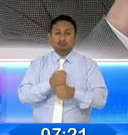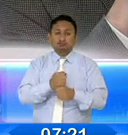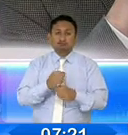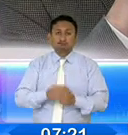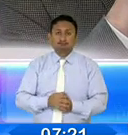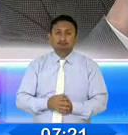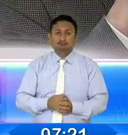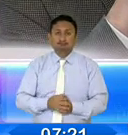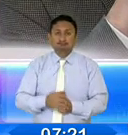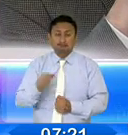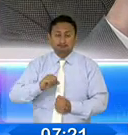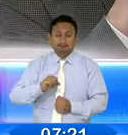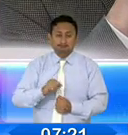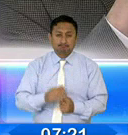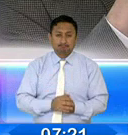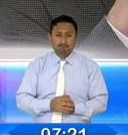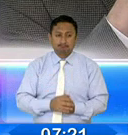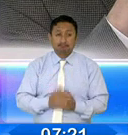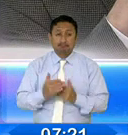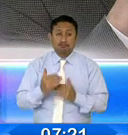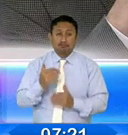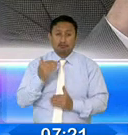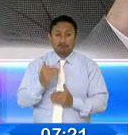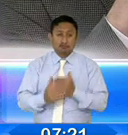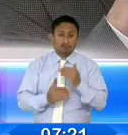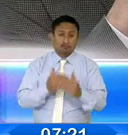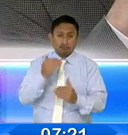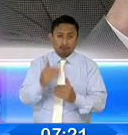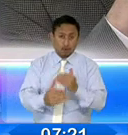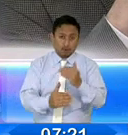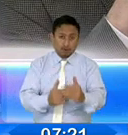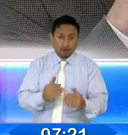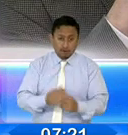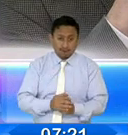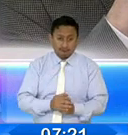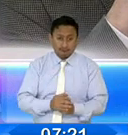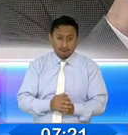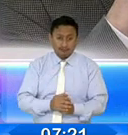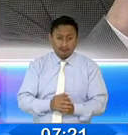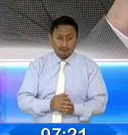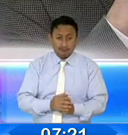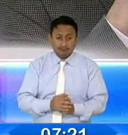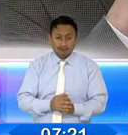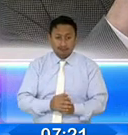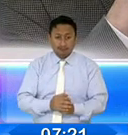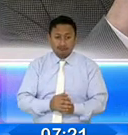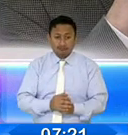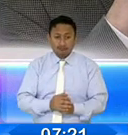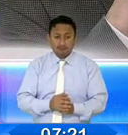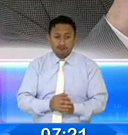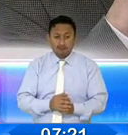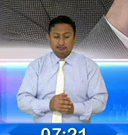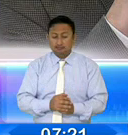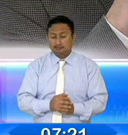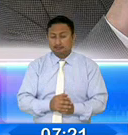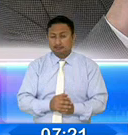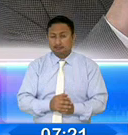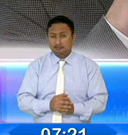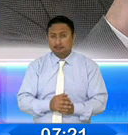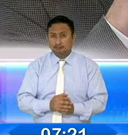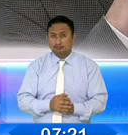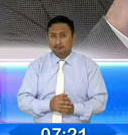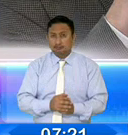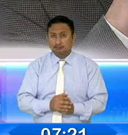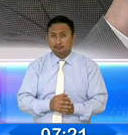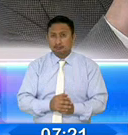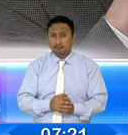ser progresivo. No es que van a venir como a un día tal,